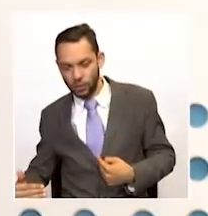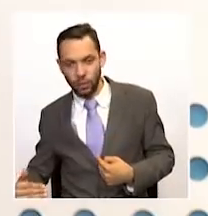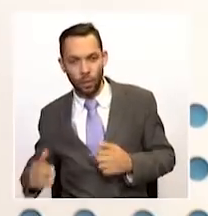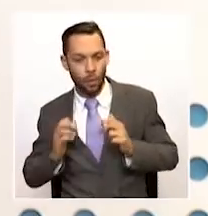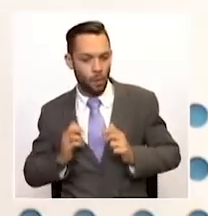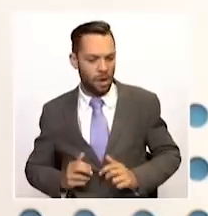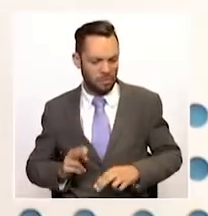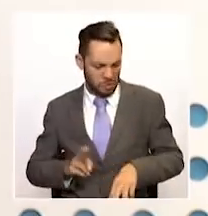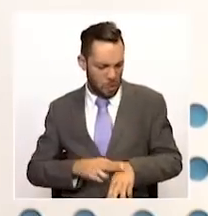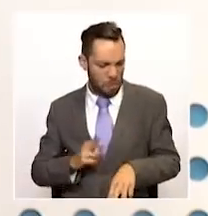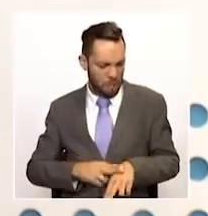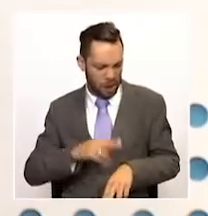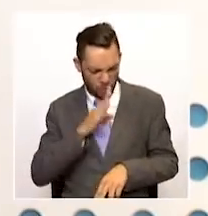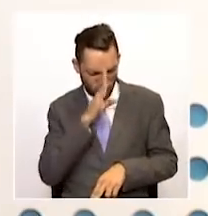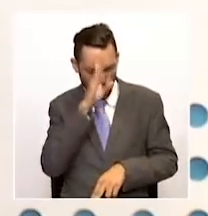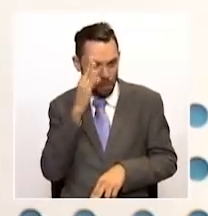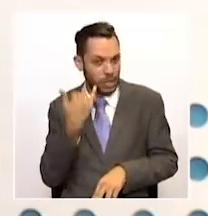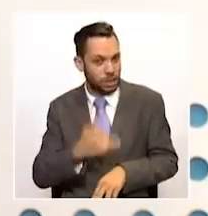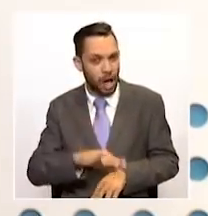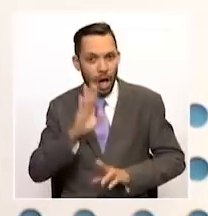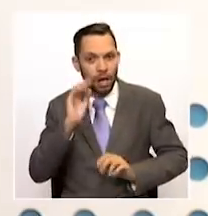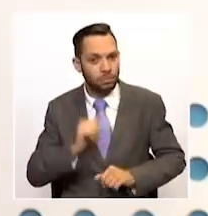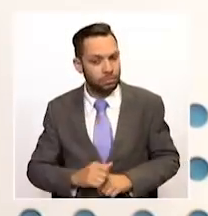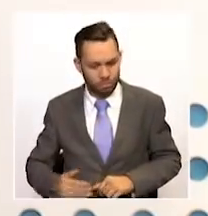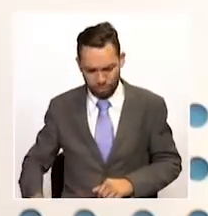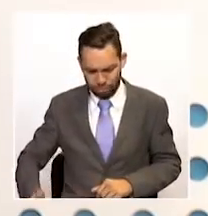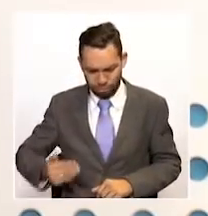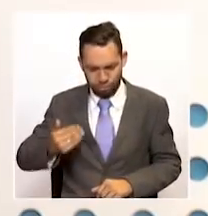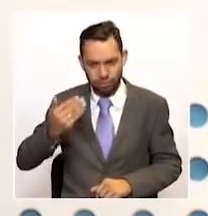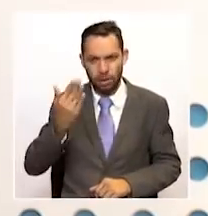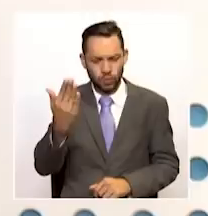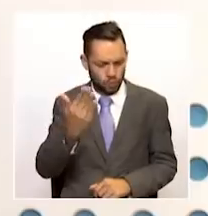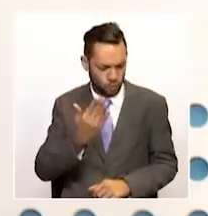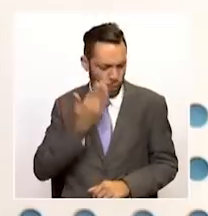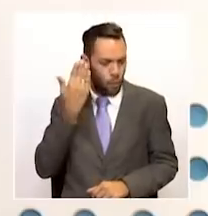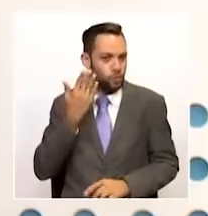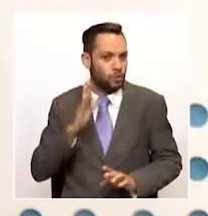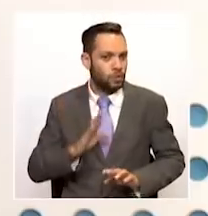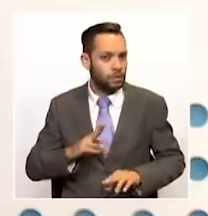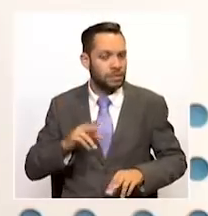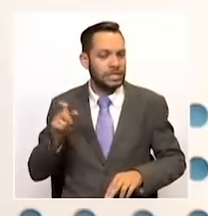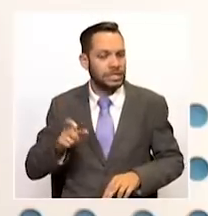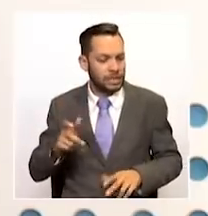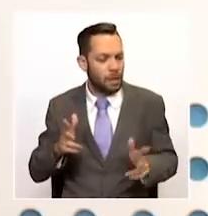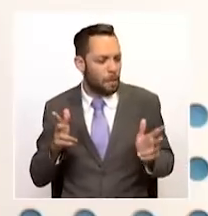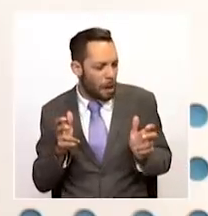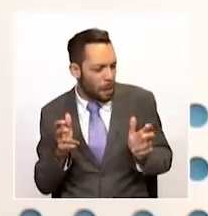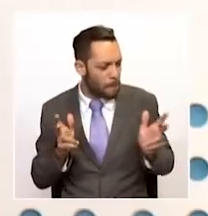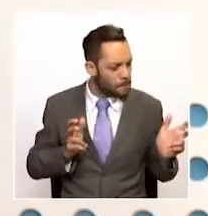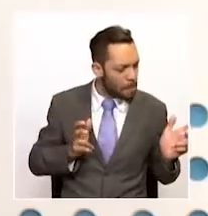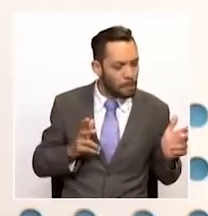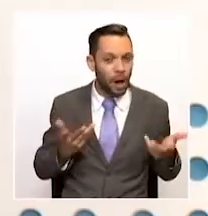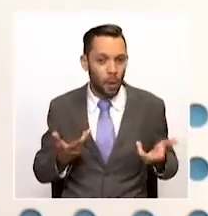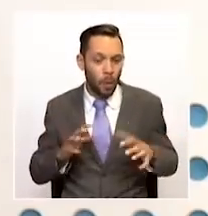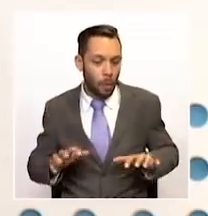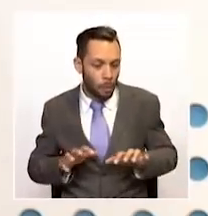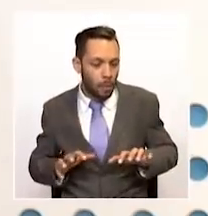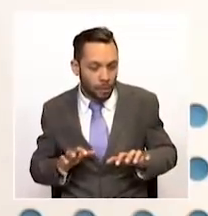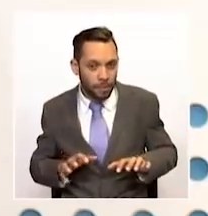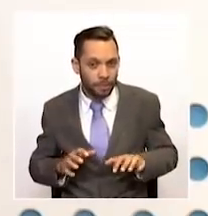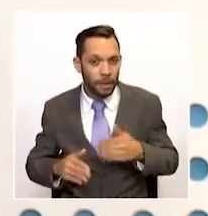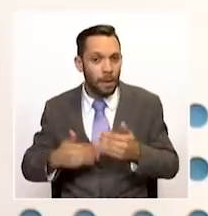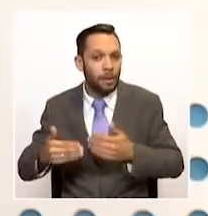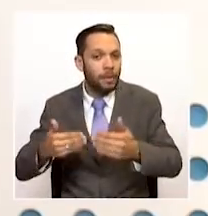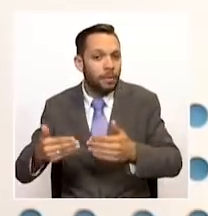acostumbra claro nuestro cuerpo se acostumbra a vivir como tiene que vivir con las necesidades pero con el paso de los años cuando se